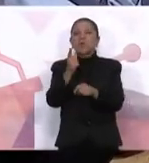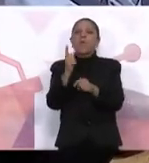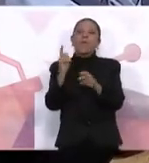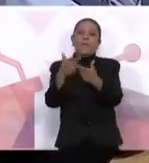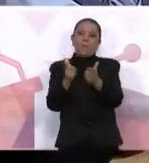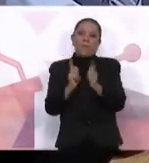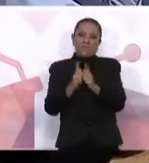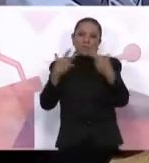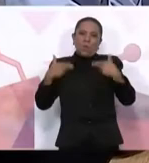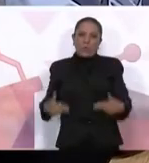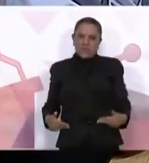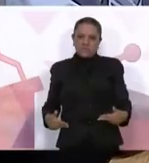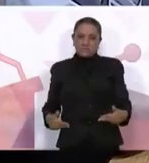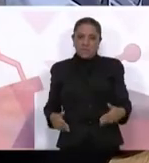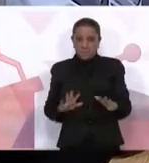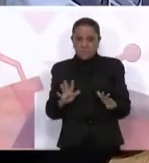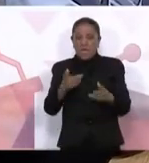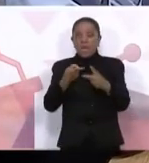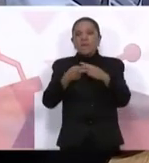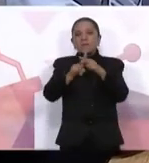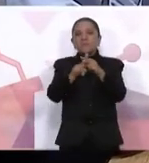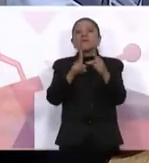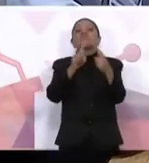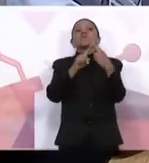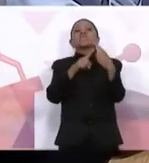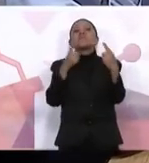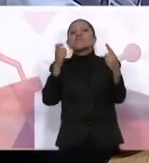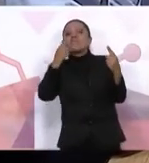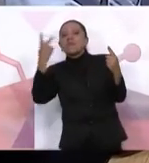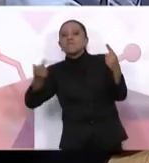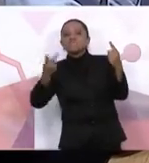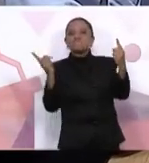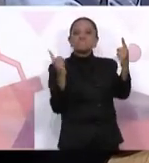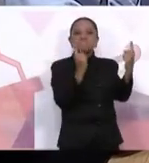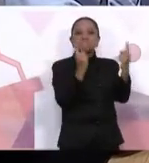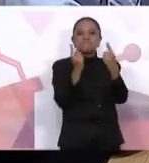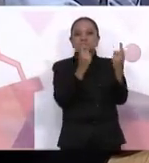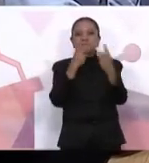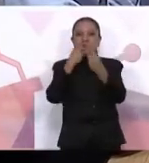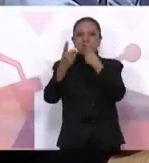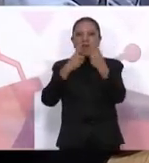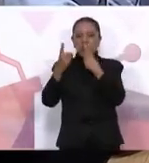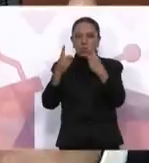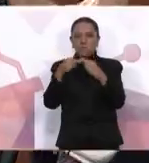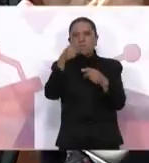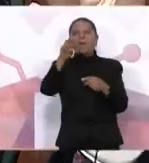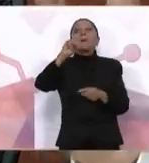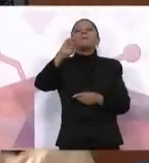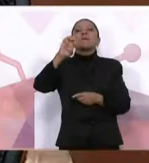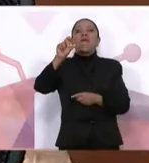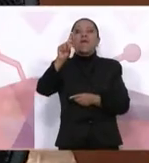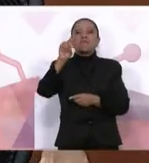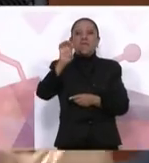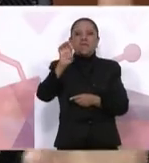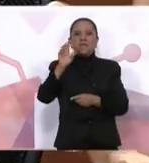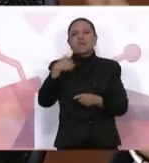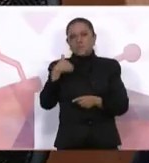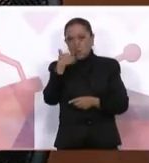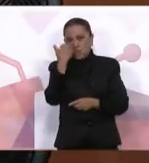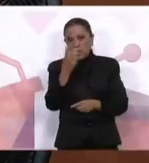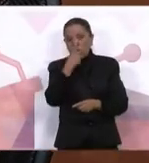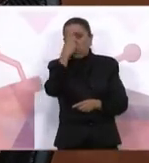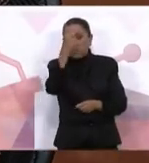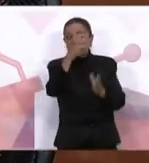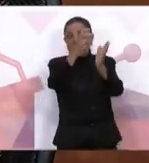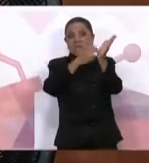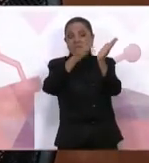y comenzamos con el candidato jorge meade ocaranza del partido revolucionario institucional yo quiero decirles que la reconstrucción para todos los